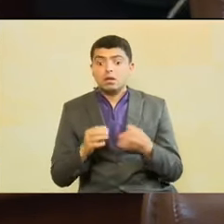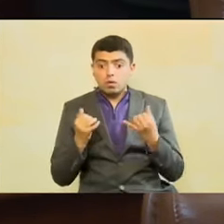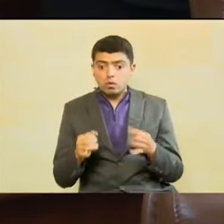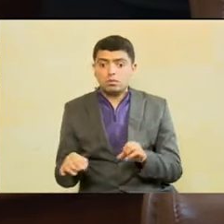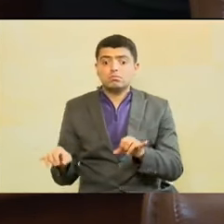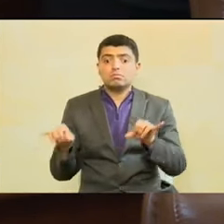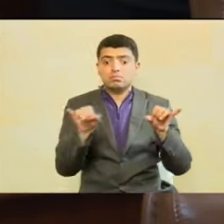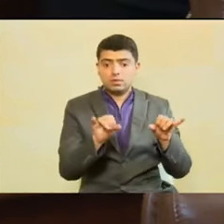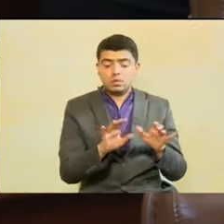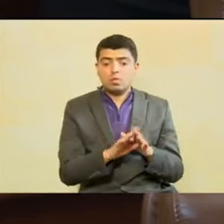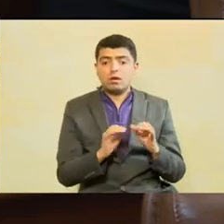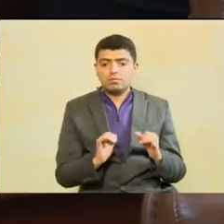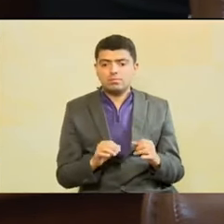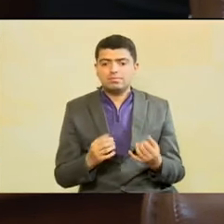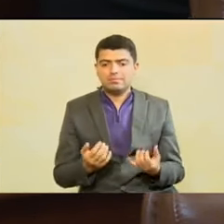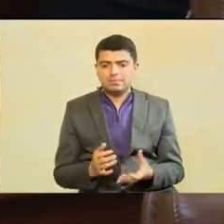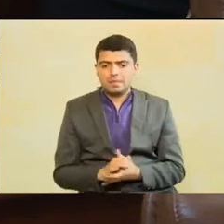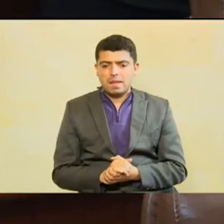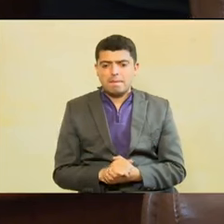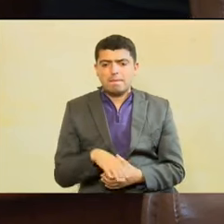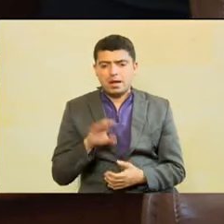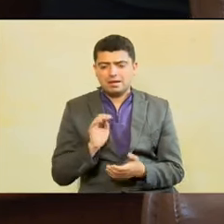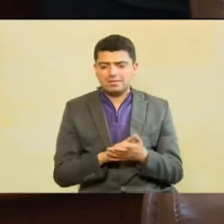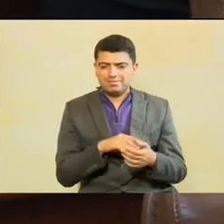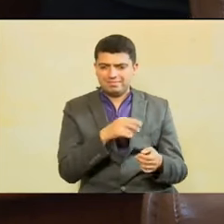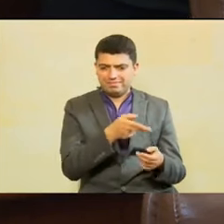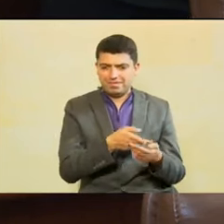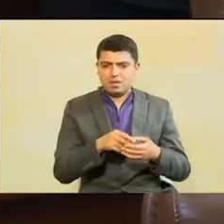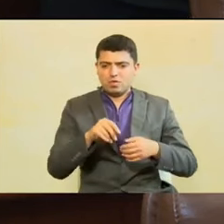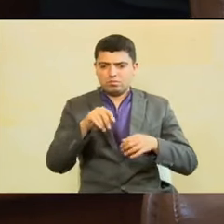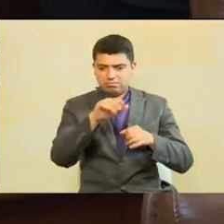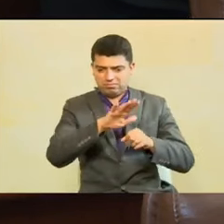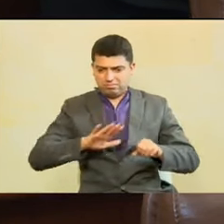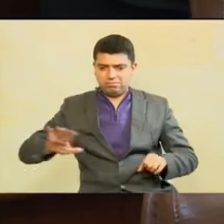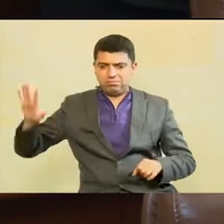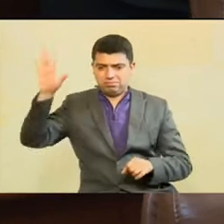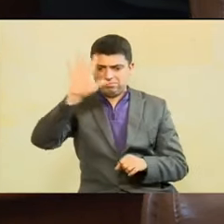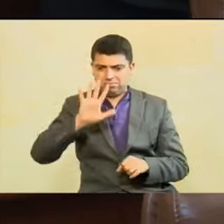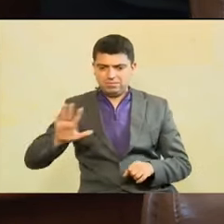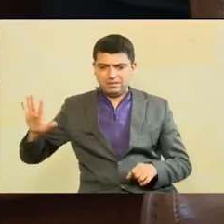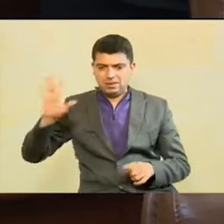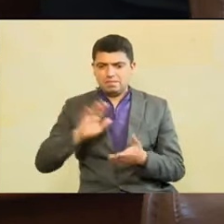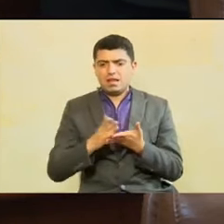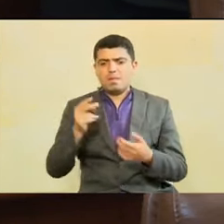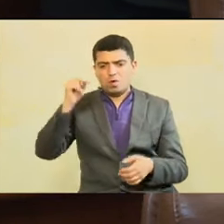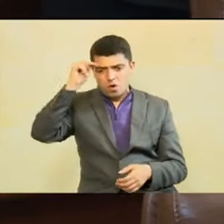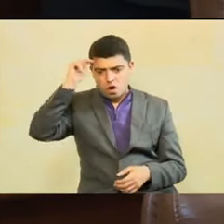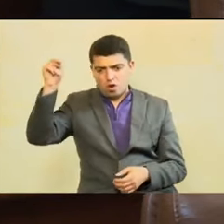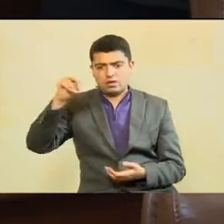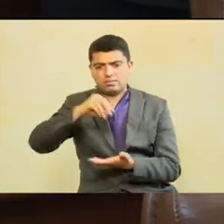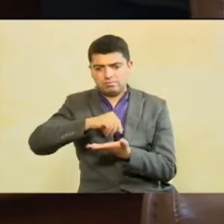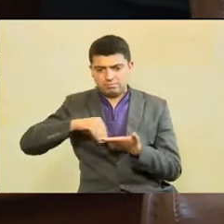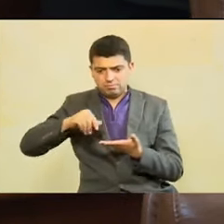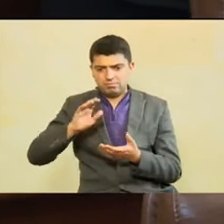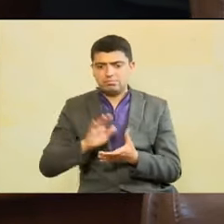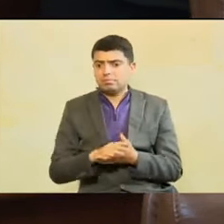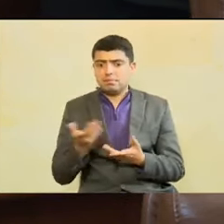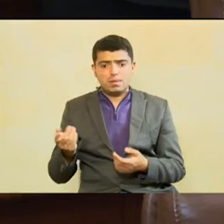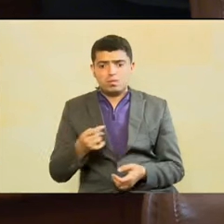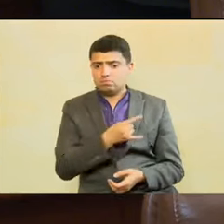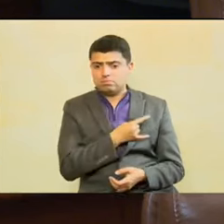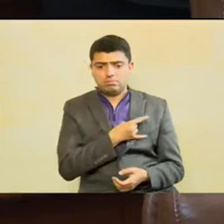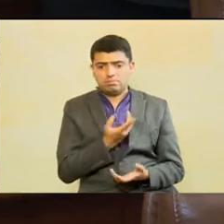miramos como por dar nombres de departamentos norte de Santander donde no hay una